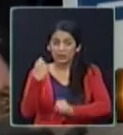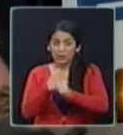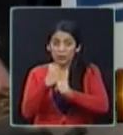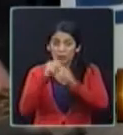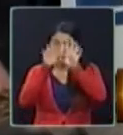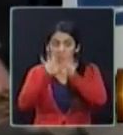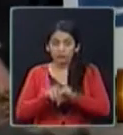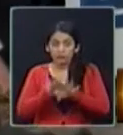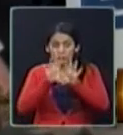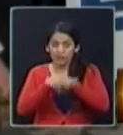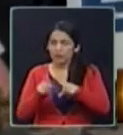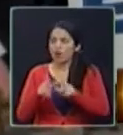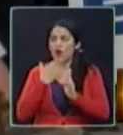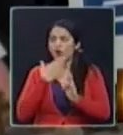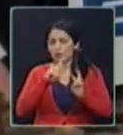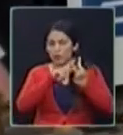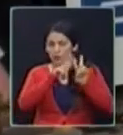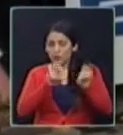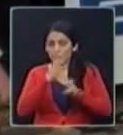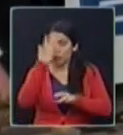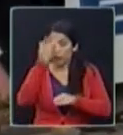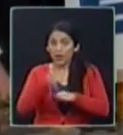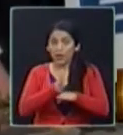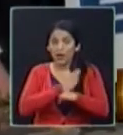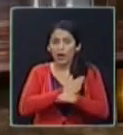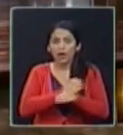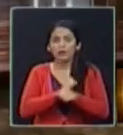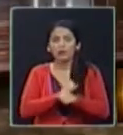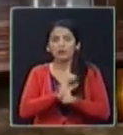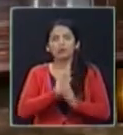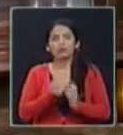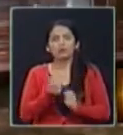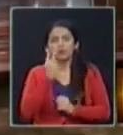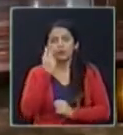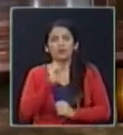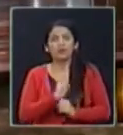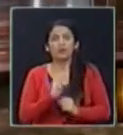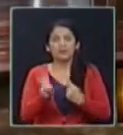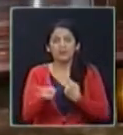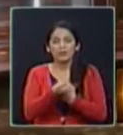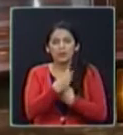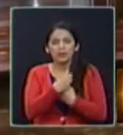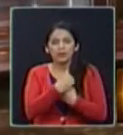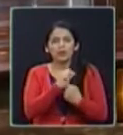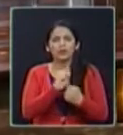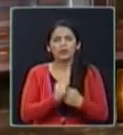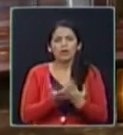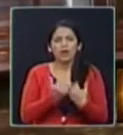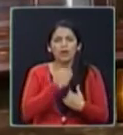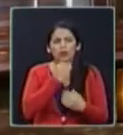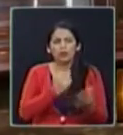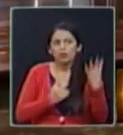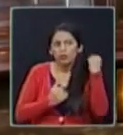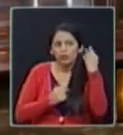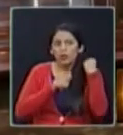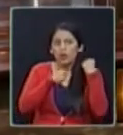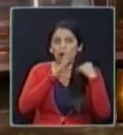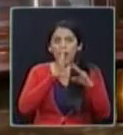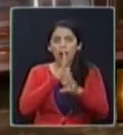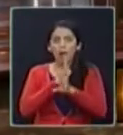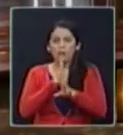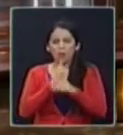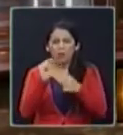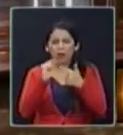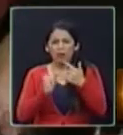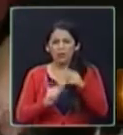audio filtrado donde se escucha su voz refiriéndose a estrategias, a presuntas acciones del gobierno de Lenín Moreno. Escuchemos al